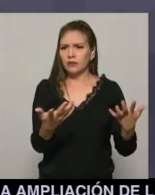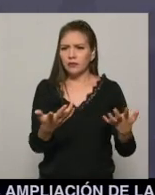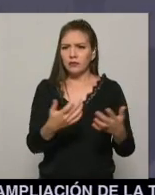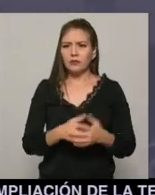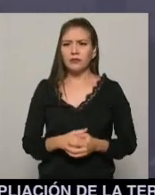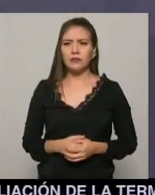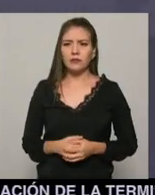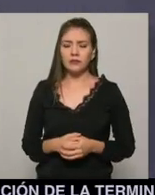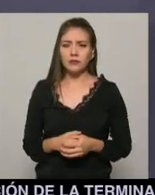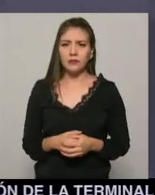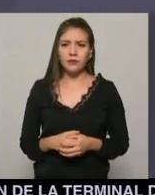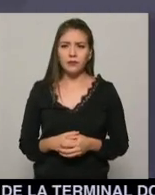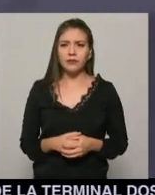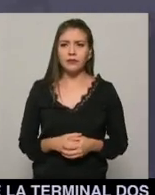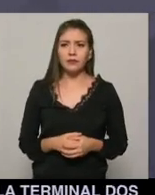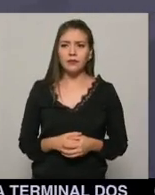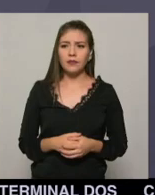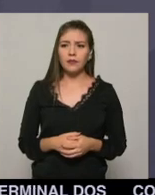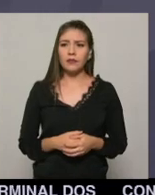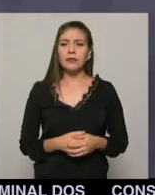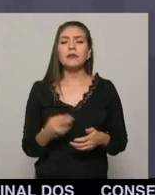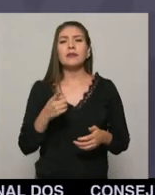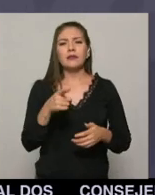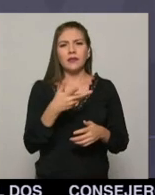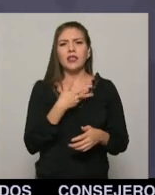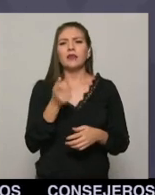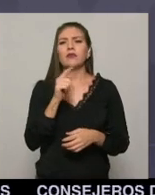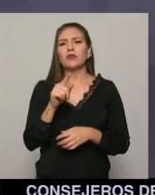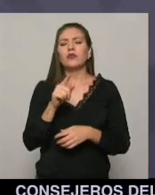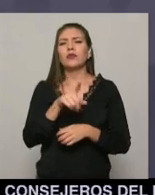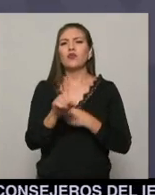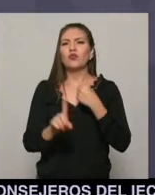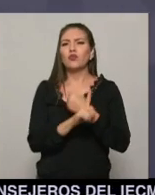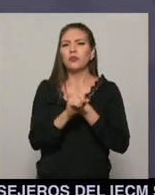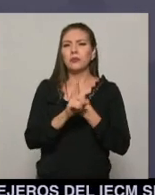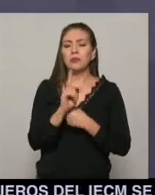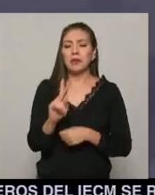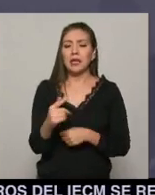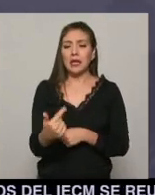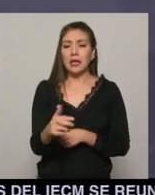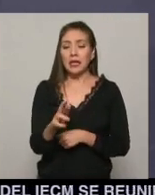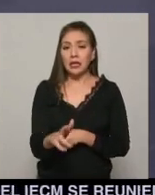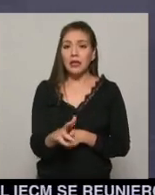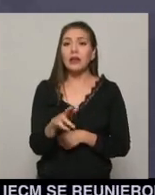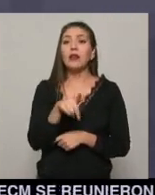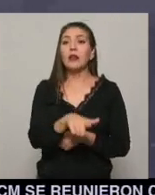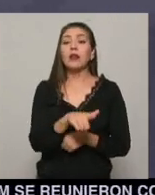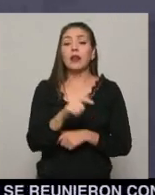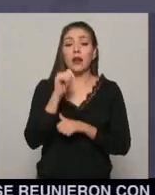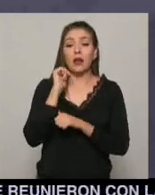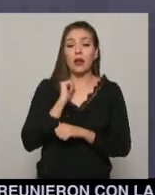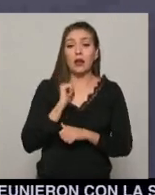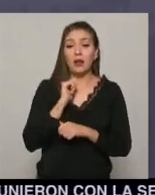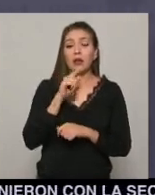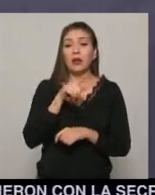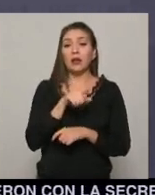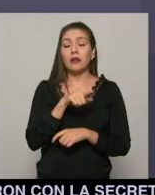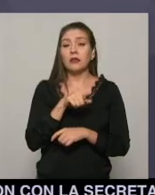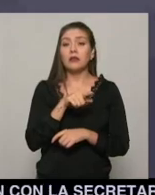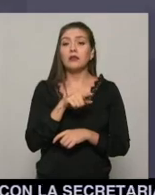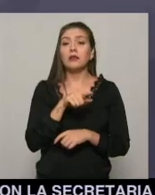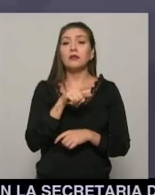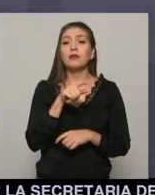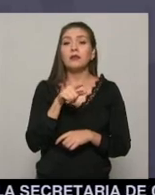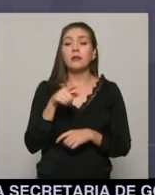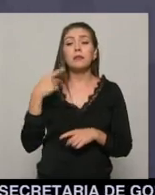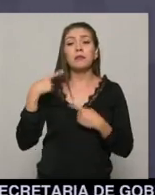otro de los problemas estructurales que tiene que ver con la Procuración de Justicia, en donde la carga de la prueba se la trasladan a la víctima. Es decir, lo que está